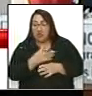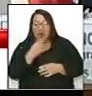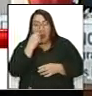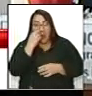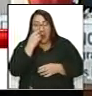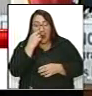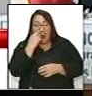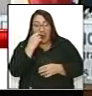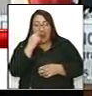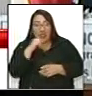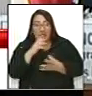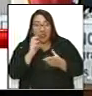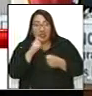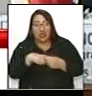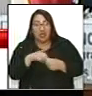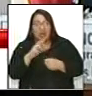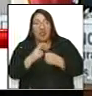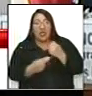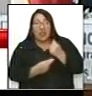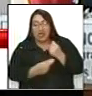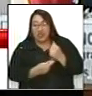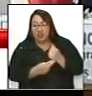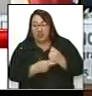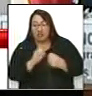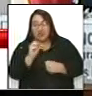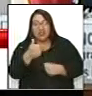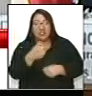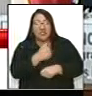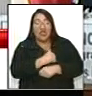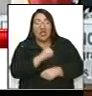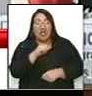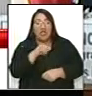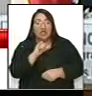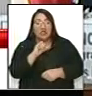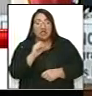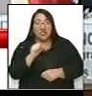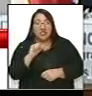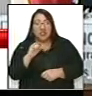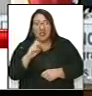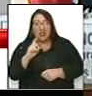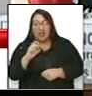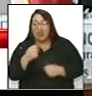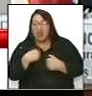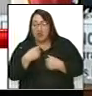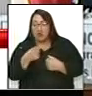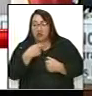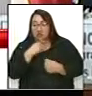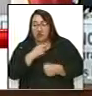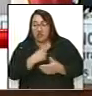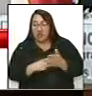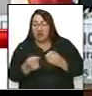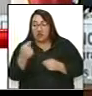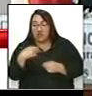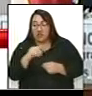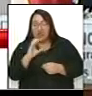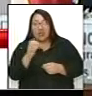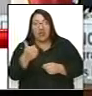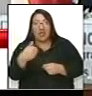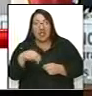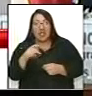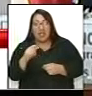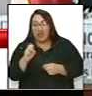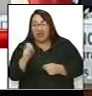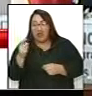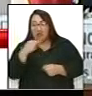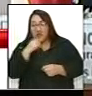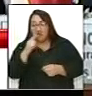candidata para regidora en San Isidro, y al mismo tiempo también teníamos una mujer que venía desde Cañete y una mujer